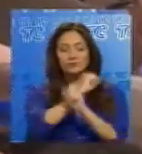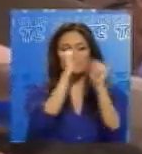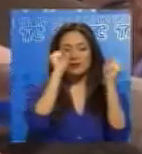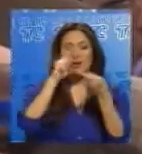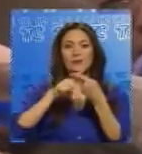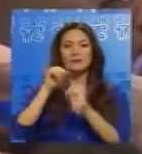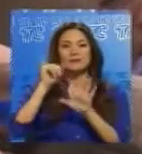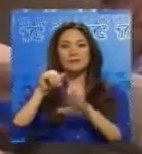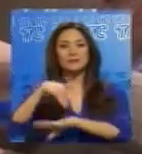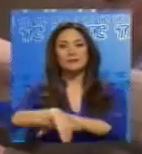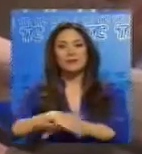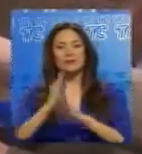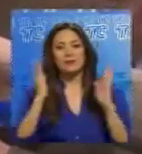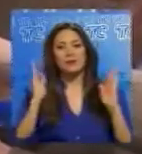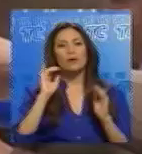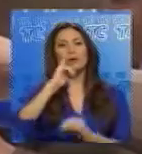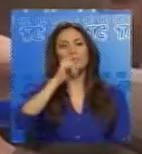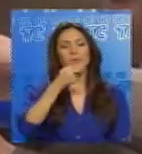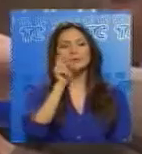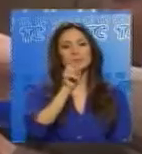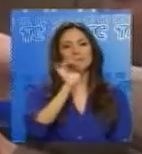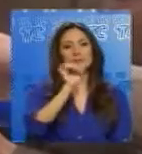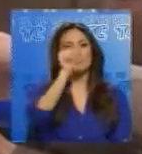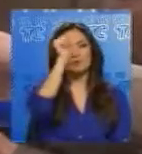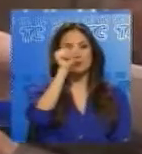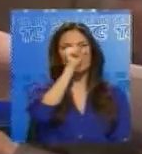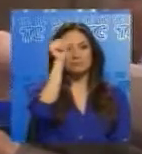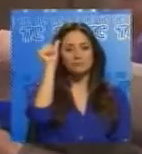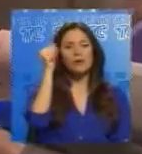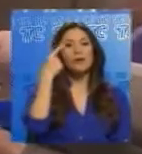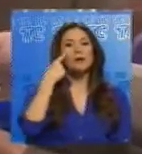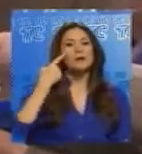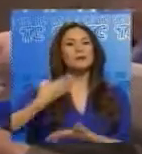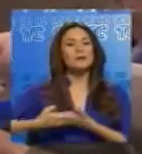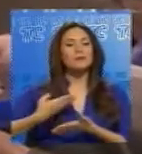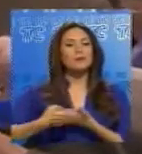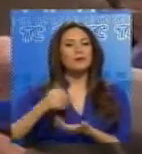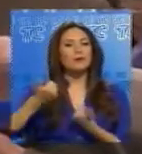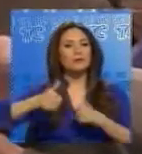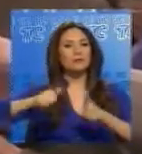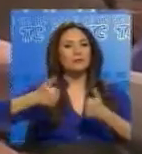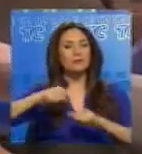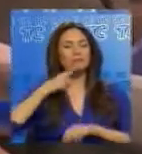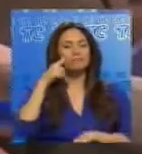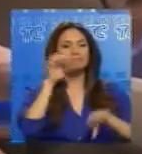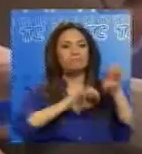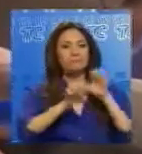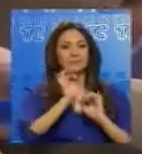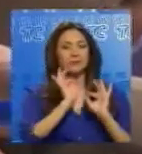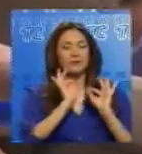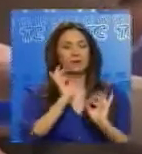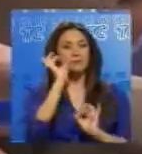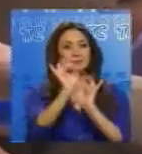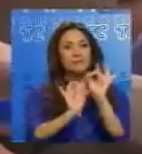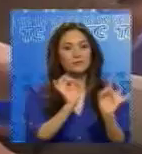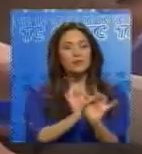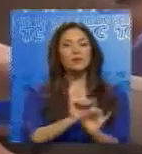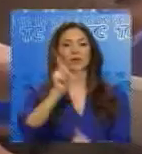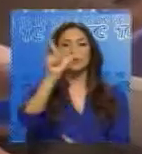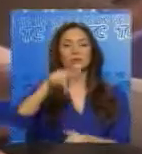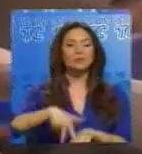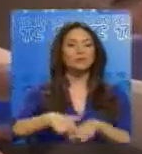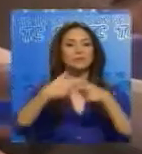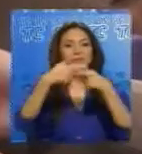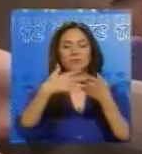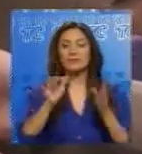a 6 de la tarde los días jueves viernes sábado y domingo de esta semana evaluaremos nuevamente para ver si a partir del lunes la